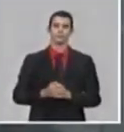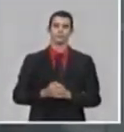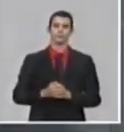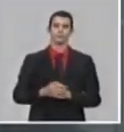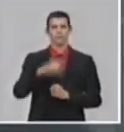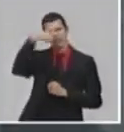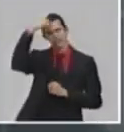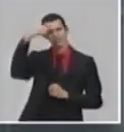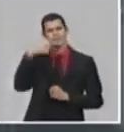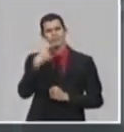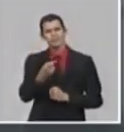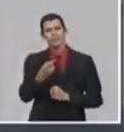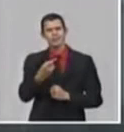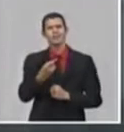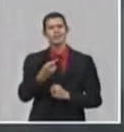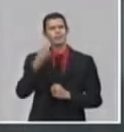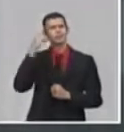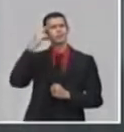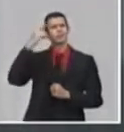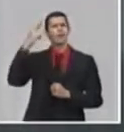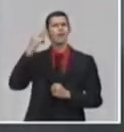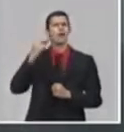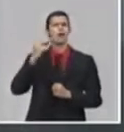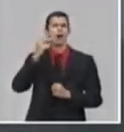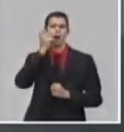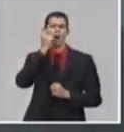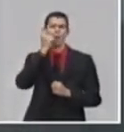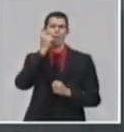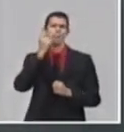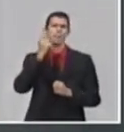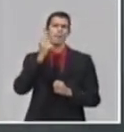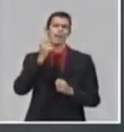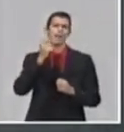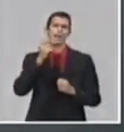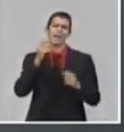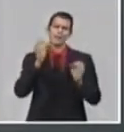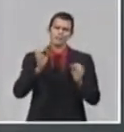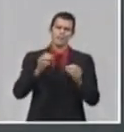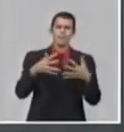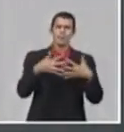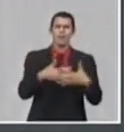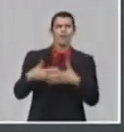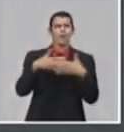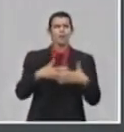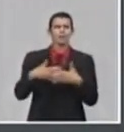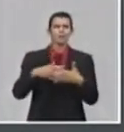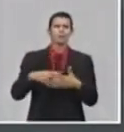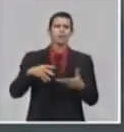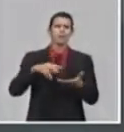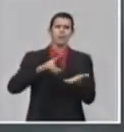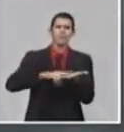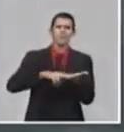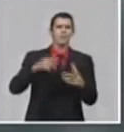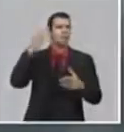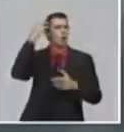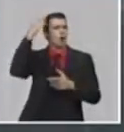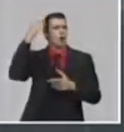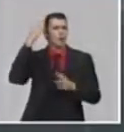una conversación del comandante jefe con un congresista norteamericano. Una delegación presidida por un congresista norteamericano.